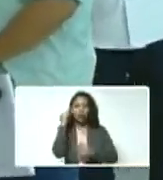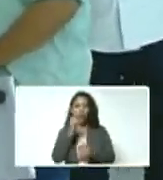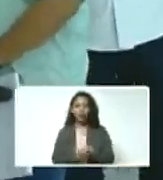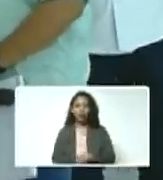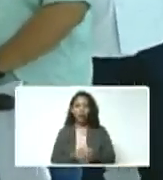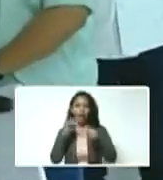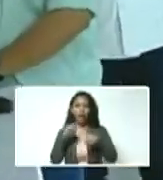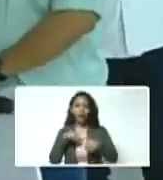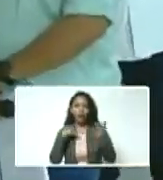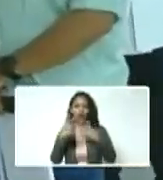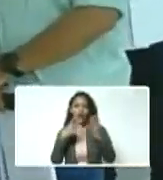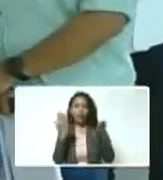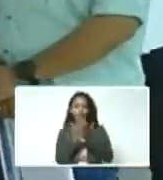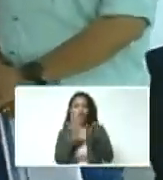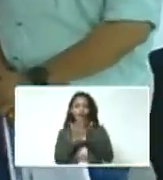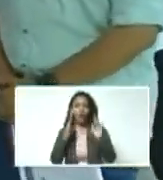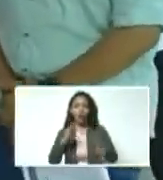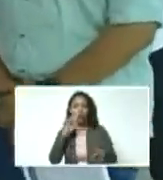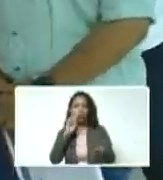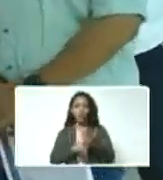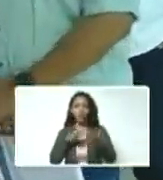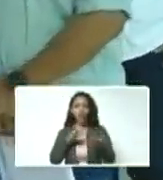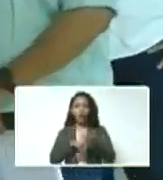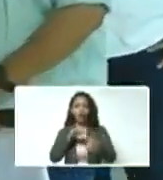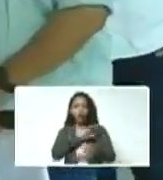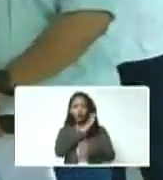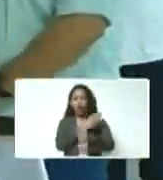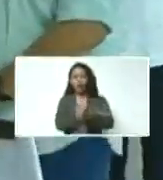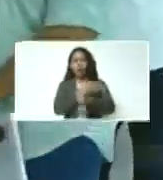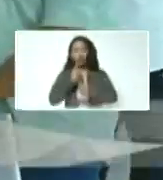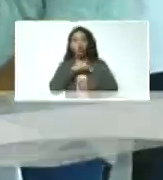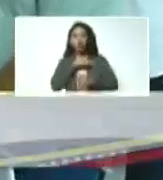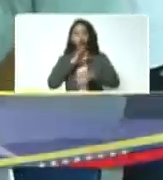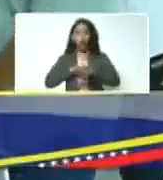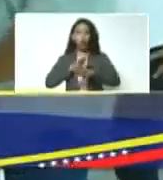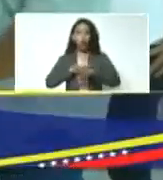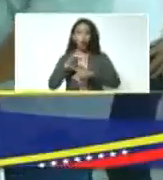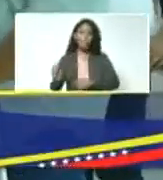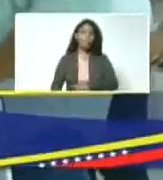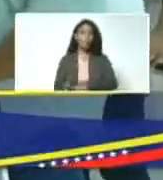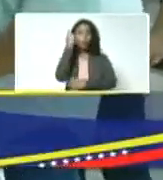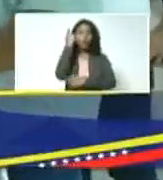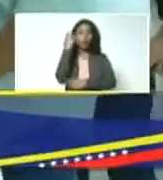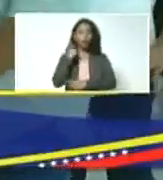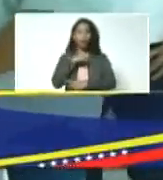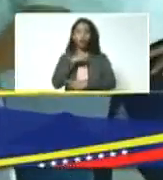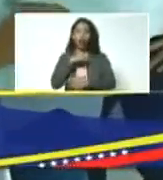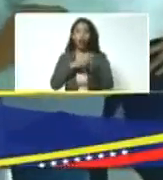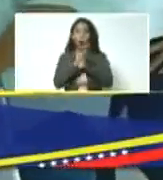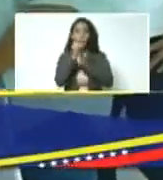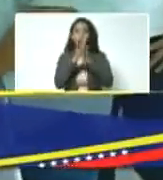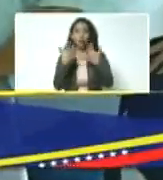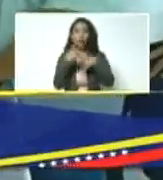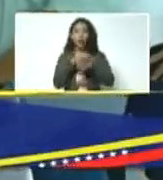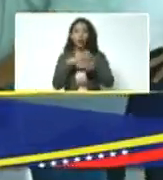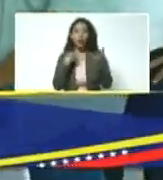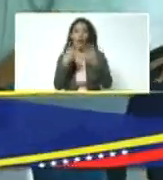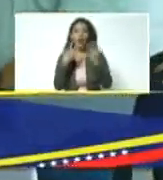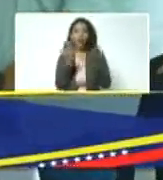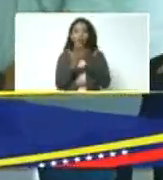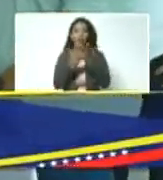es una feria escolar que de verdad nos fortalece porque es primera vez que los emprendedores estamos incluidos en una feria